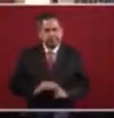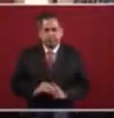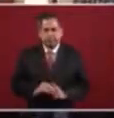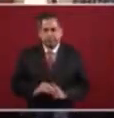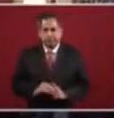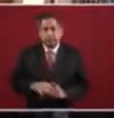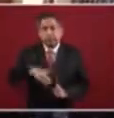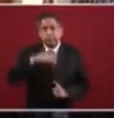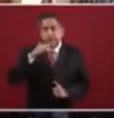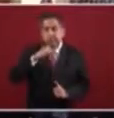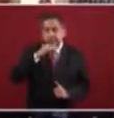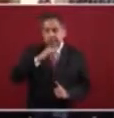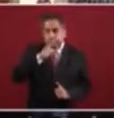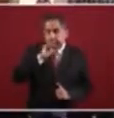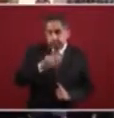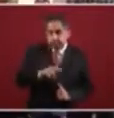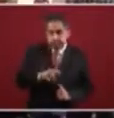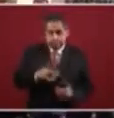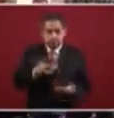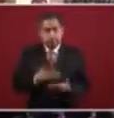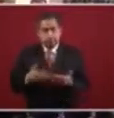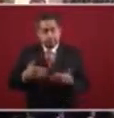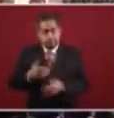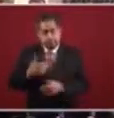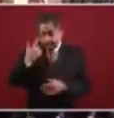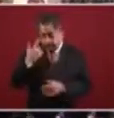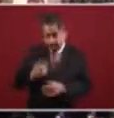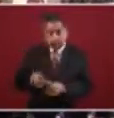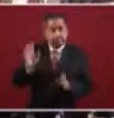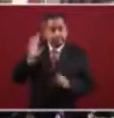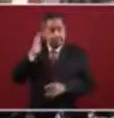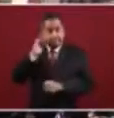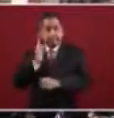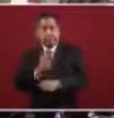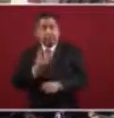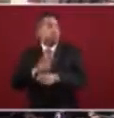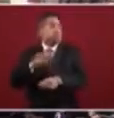la corrupción, pero hasta ahora se están dando cuenta